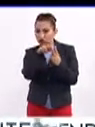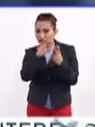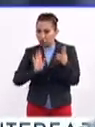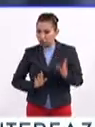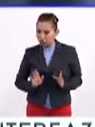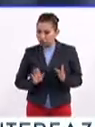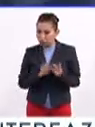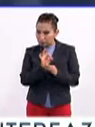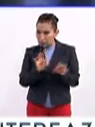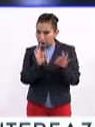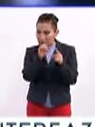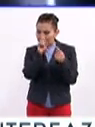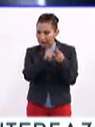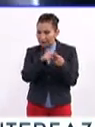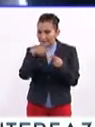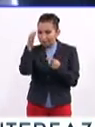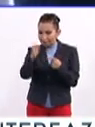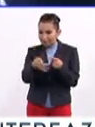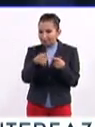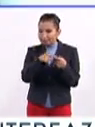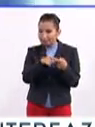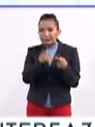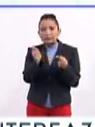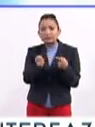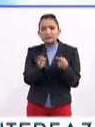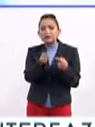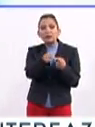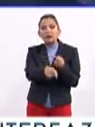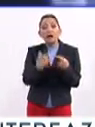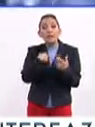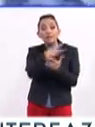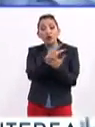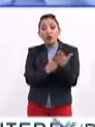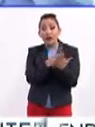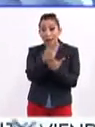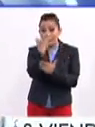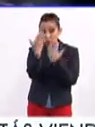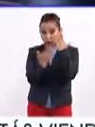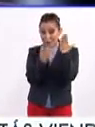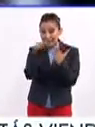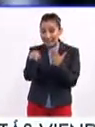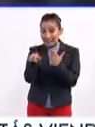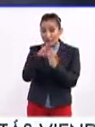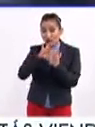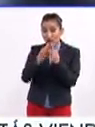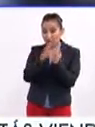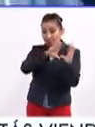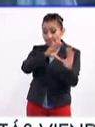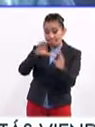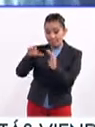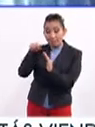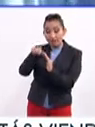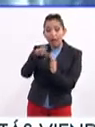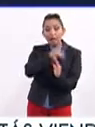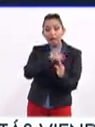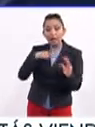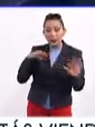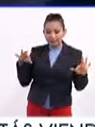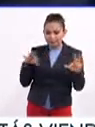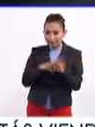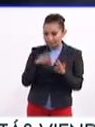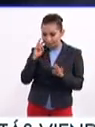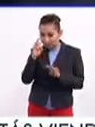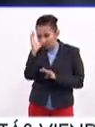características primordiales: la aceptabilidad, que significa que los programas de estudio y los métodos pedagógicos deben ser